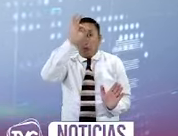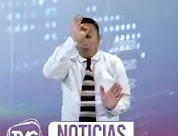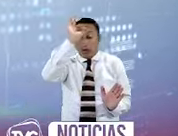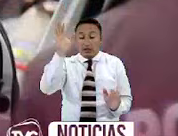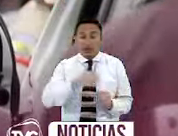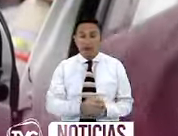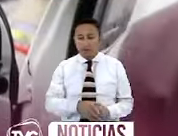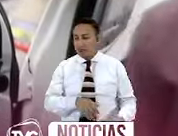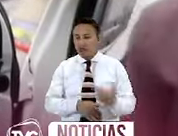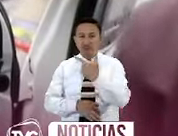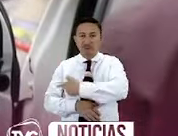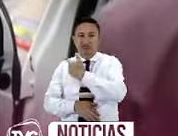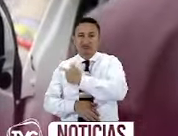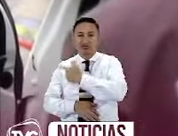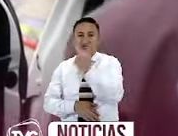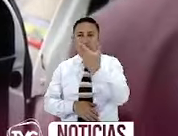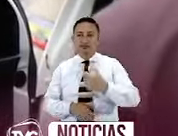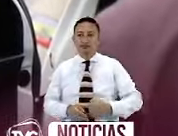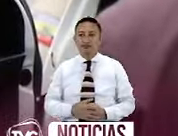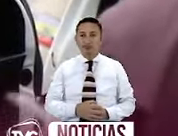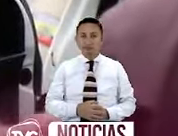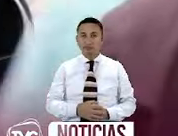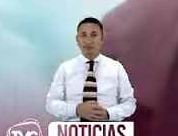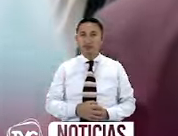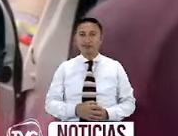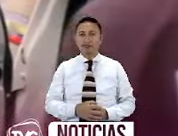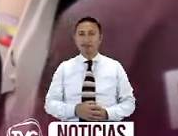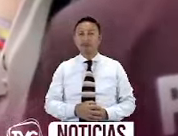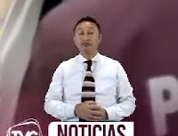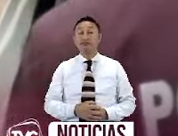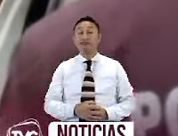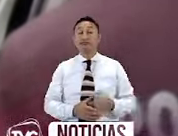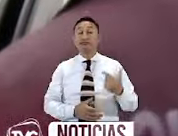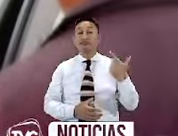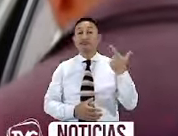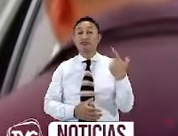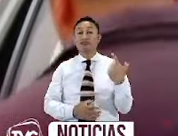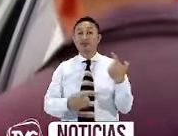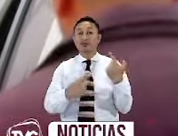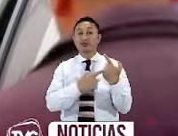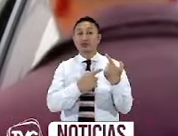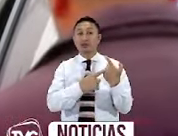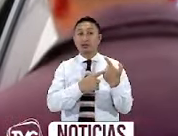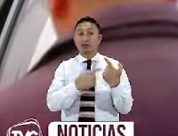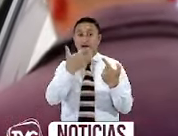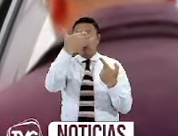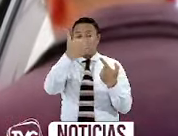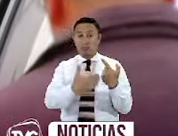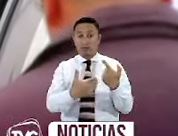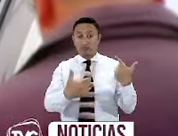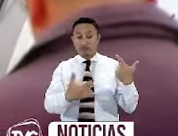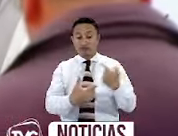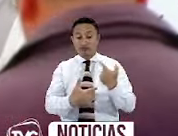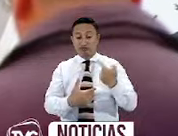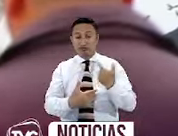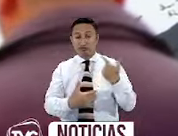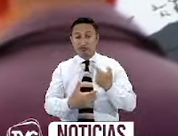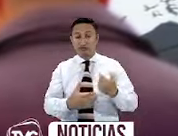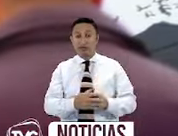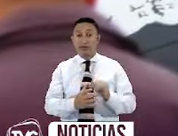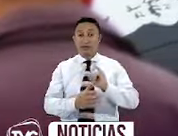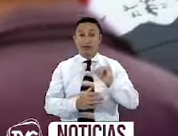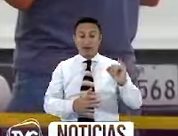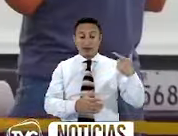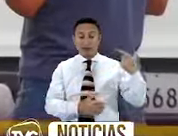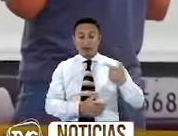con su vida a balazos. El arma con el que lo asesinaron perforó el parabrisas de la ventana del lado izquierdo de la camioneta y